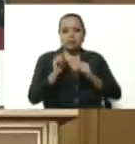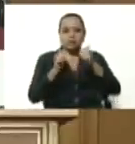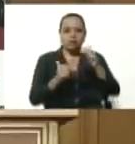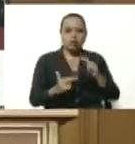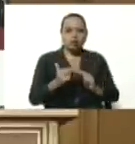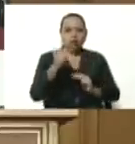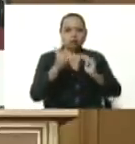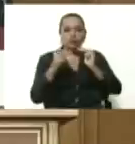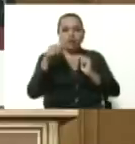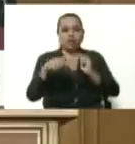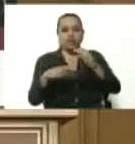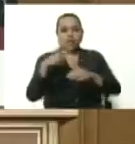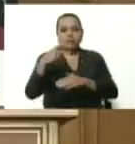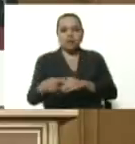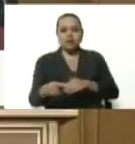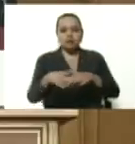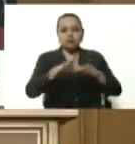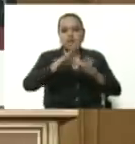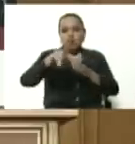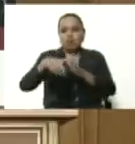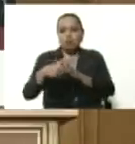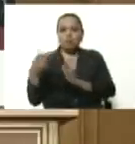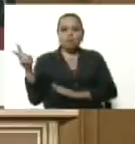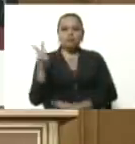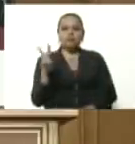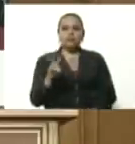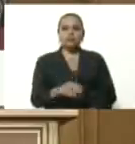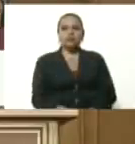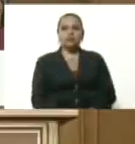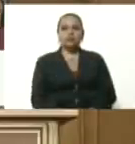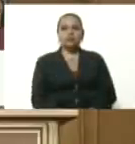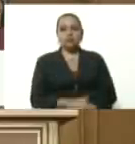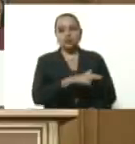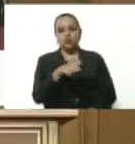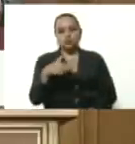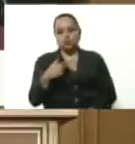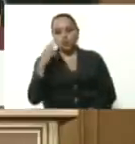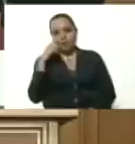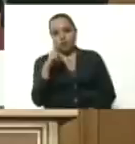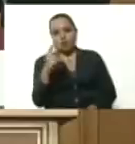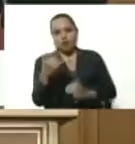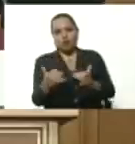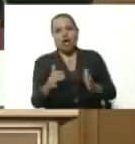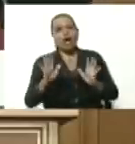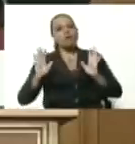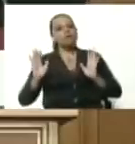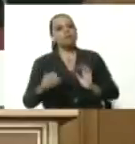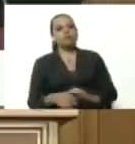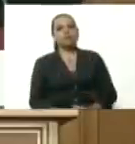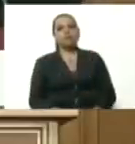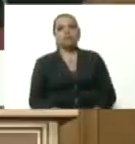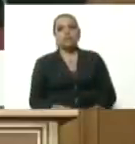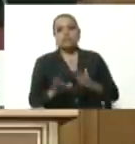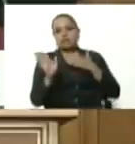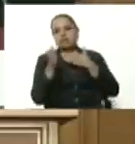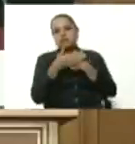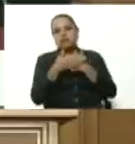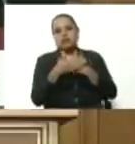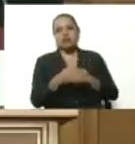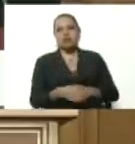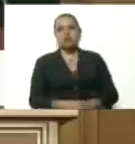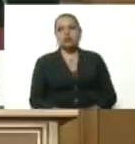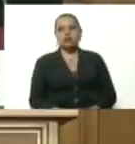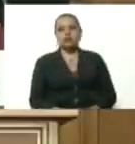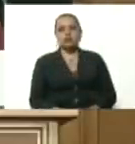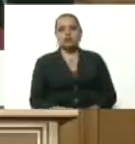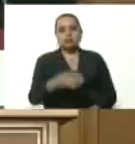operación de despojo para la República. Y lo que estamos nosotros viendo ahorita, y el cierre, la coronilla de